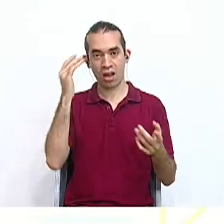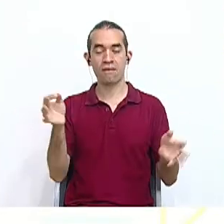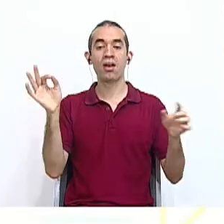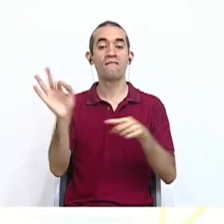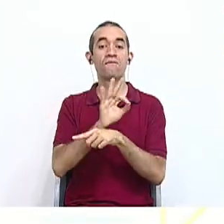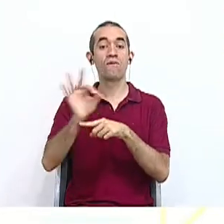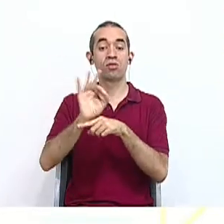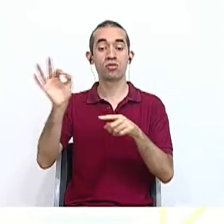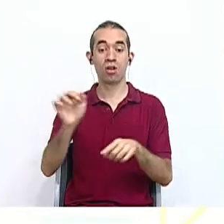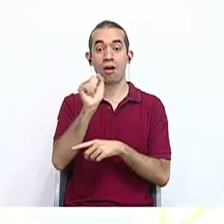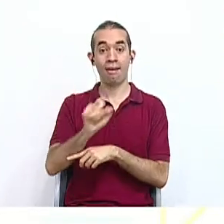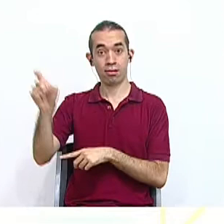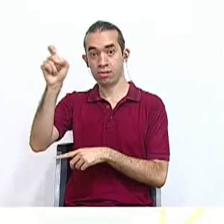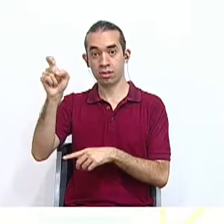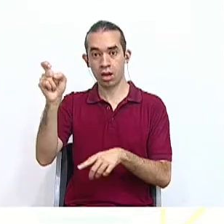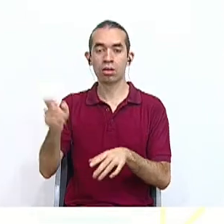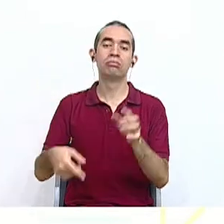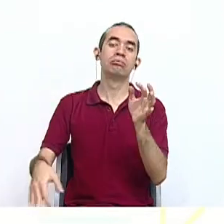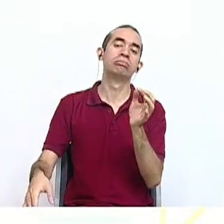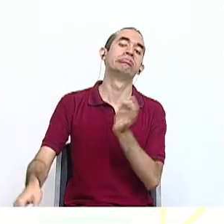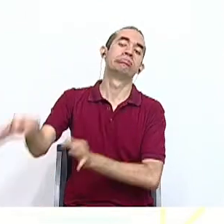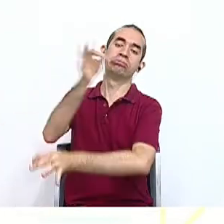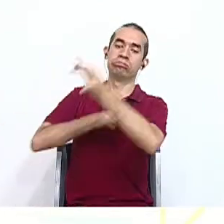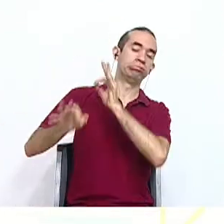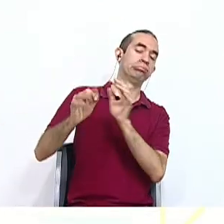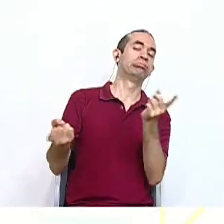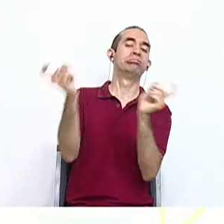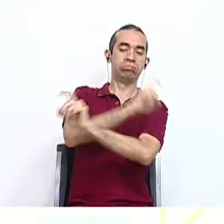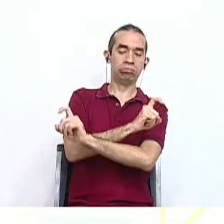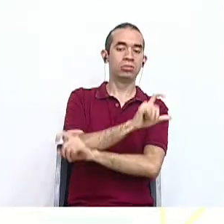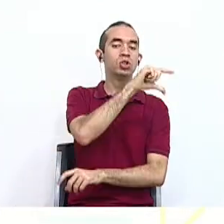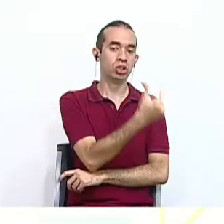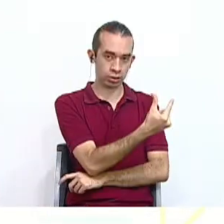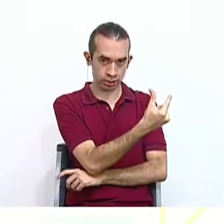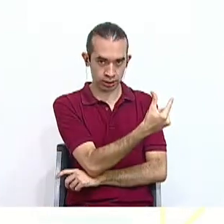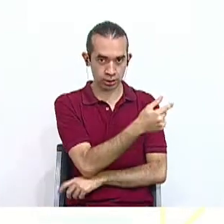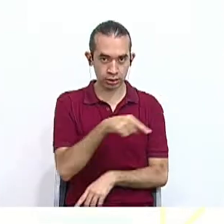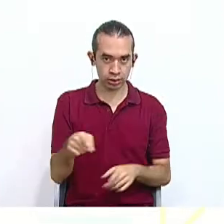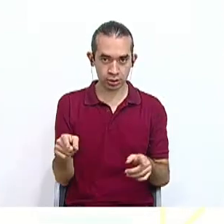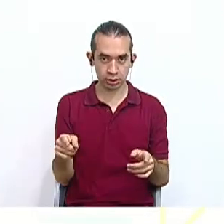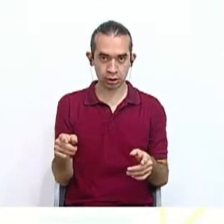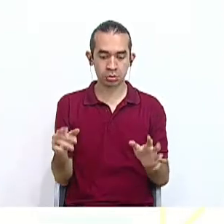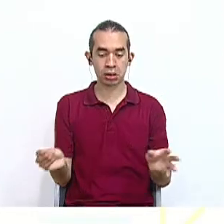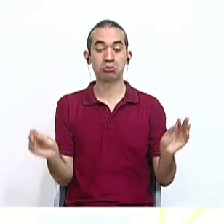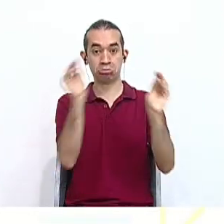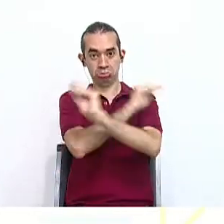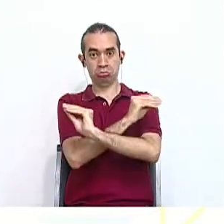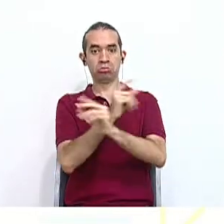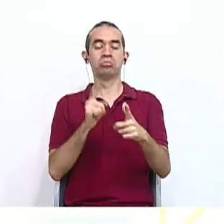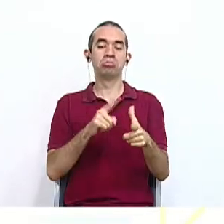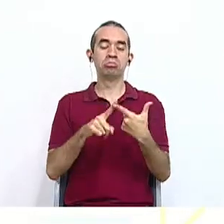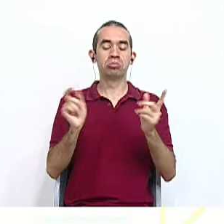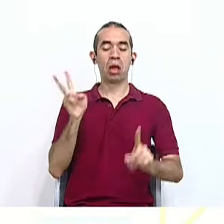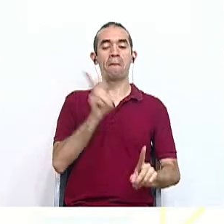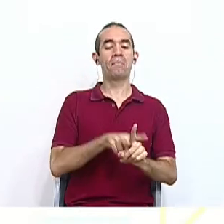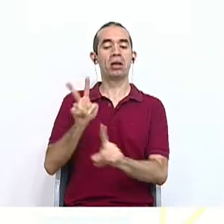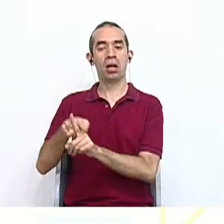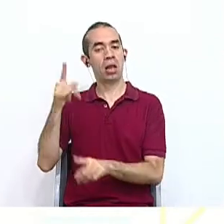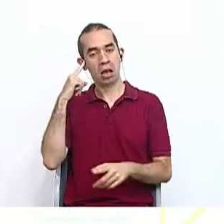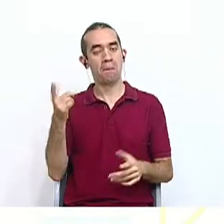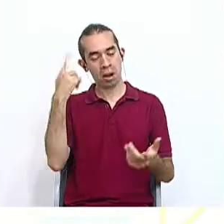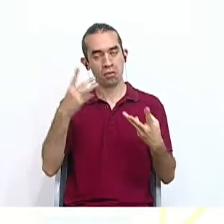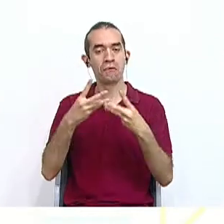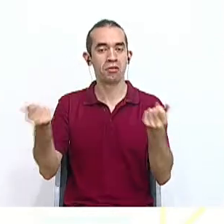la función logarítmica. Lo vimos en nuestras clases anteriores. Continuemos. Ahora vamos a aplicar propiedades